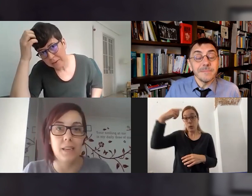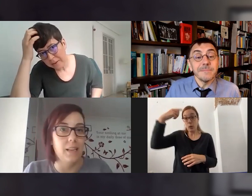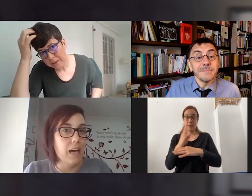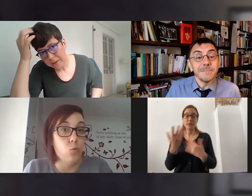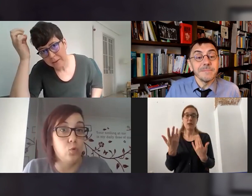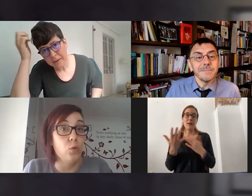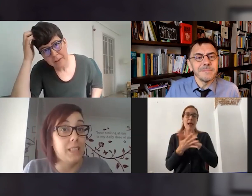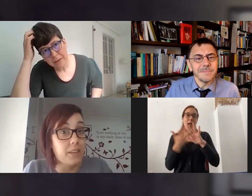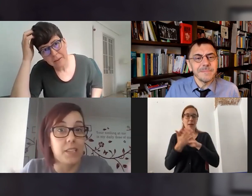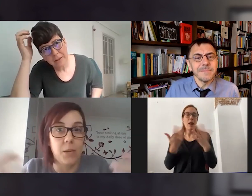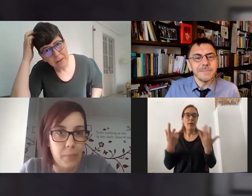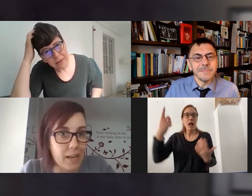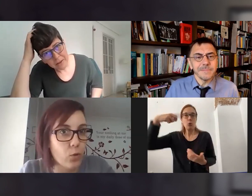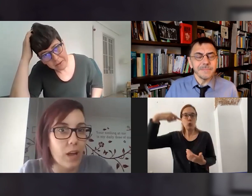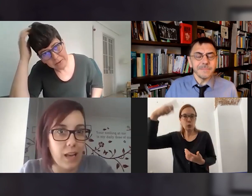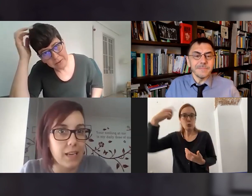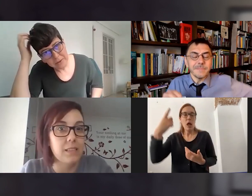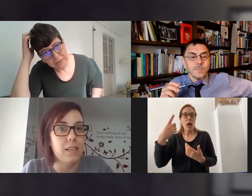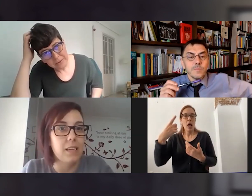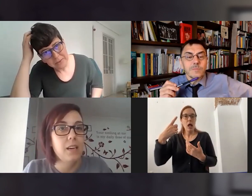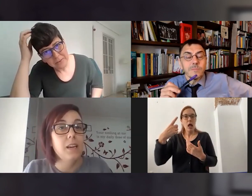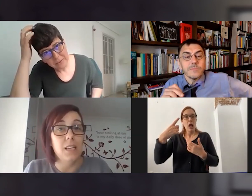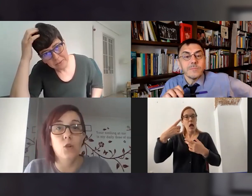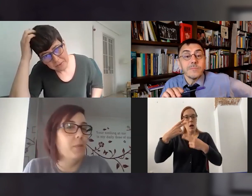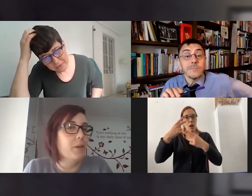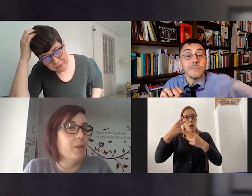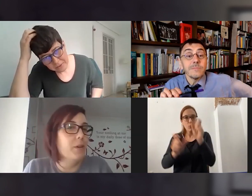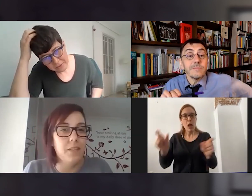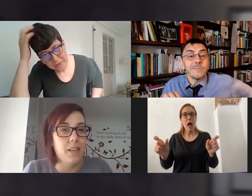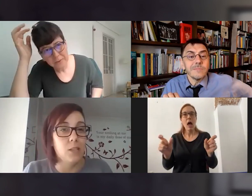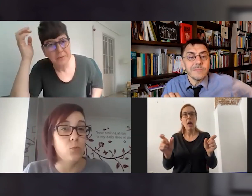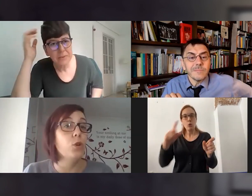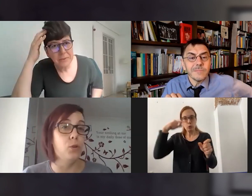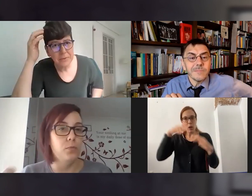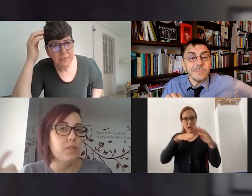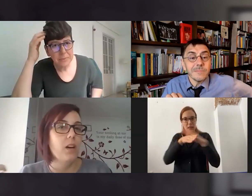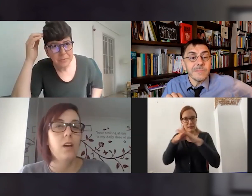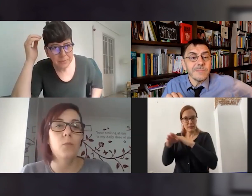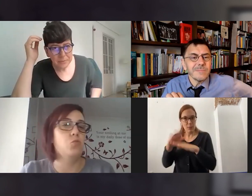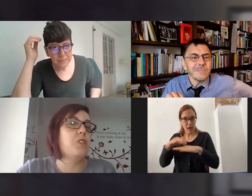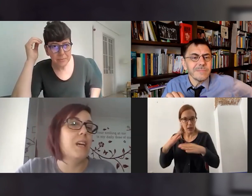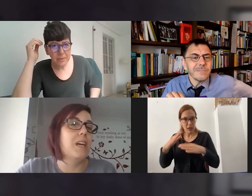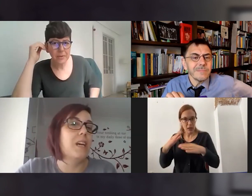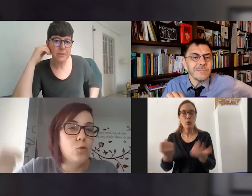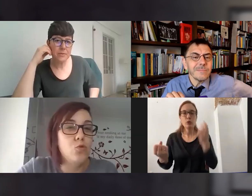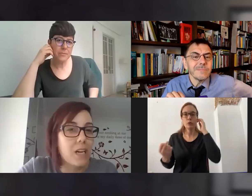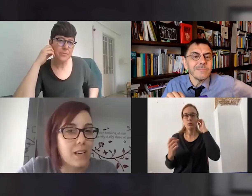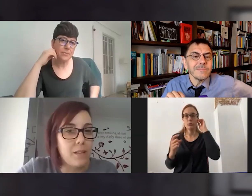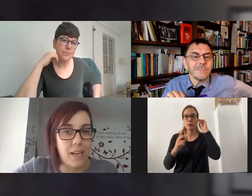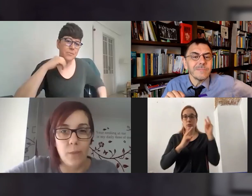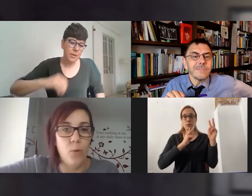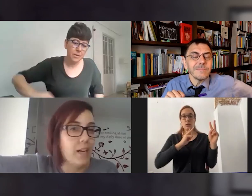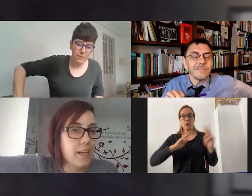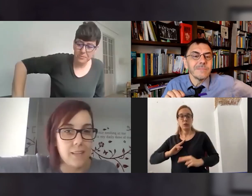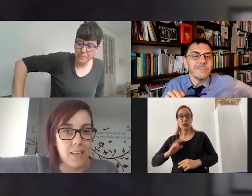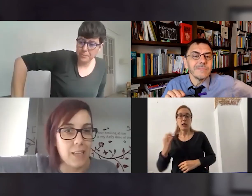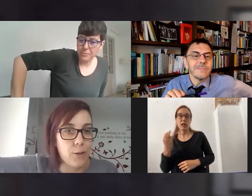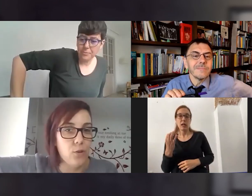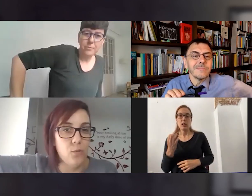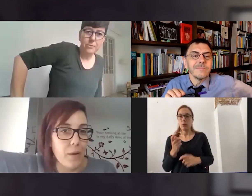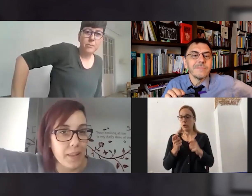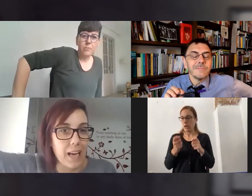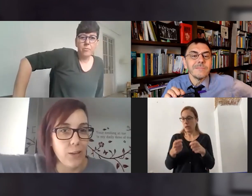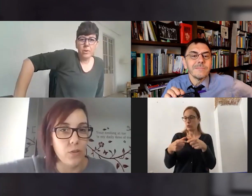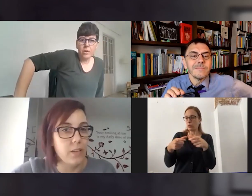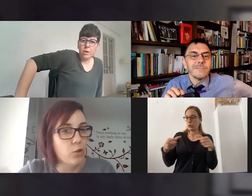popular, que la cultura sea accesible para toda la gente, y lo primero que te dicen es, bueno, pero pues un cheque, le damos un cheque para que puedan ir al